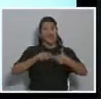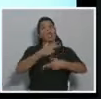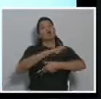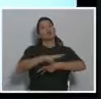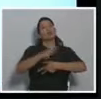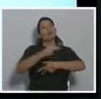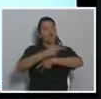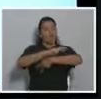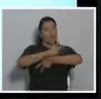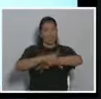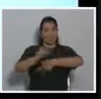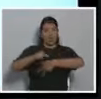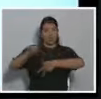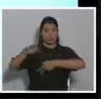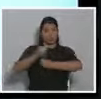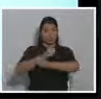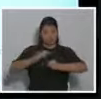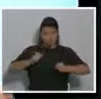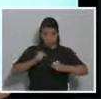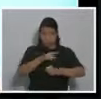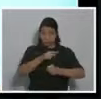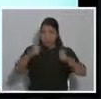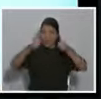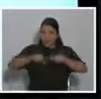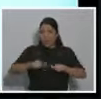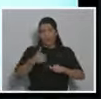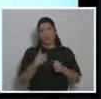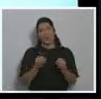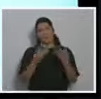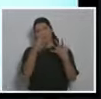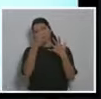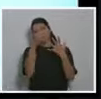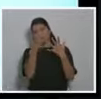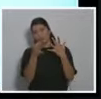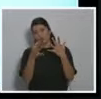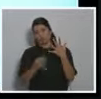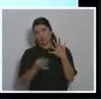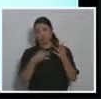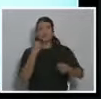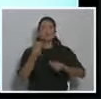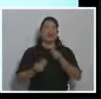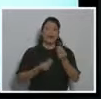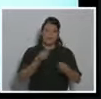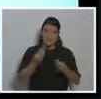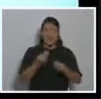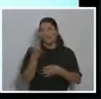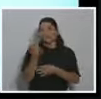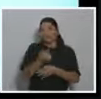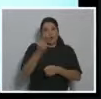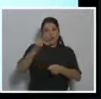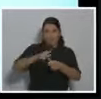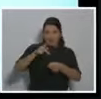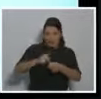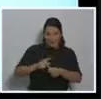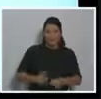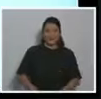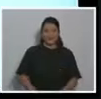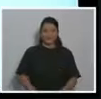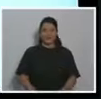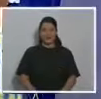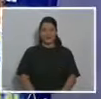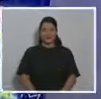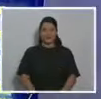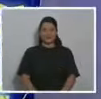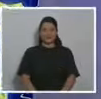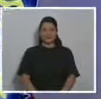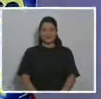¿Qué le parece? Así que opciones son muchas, muchas. Lo único que tiene que hacer es participar. Eso,